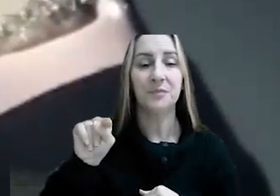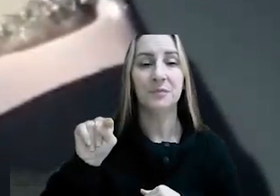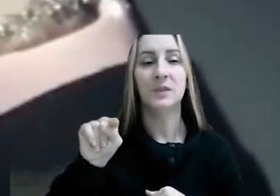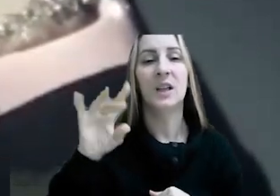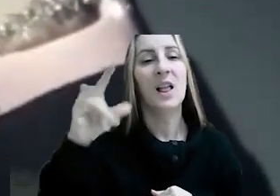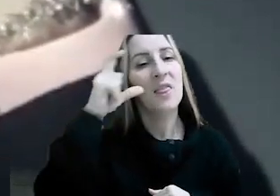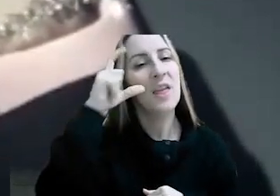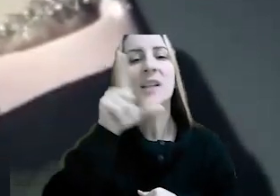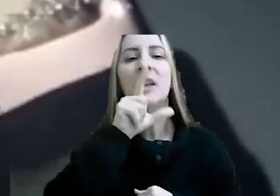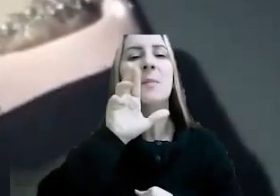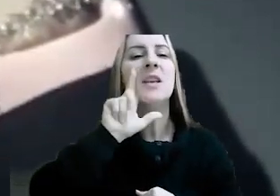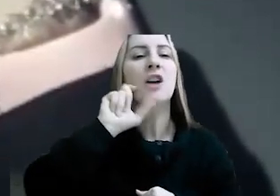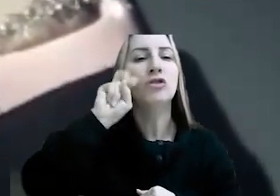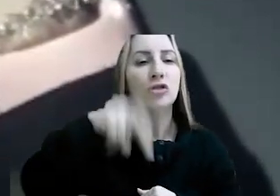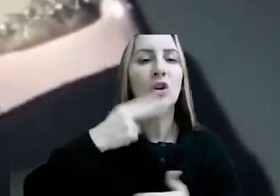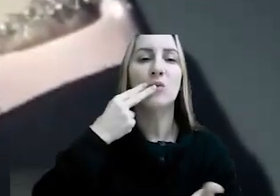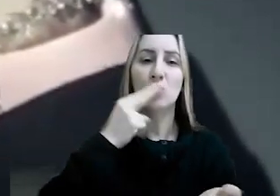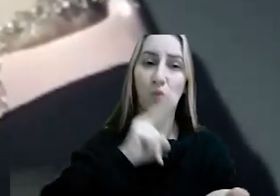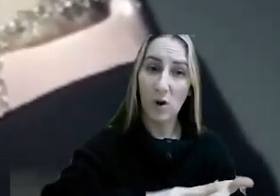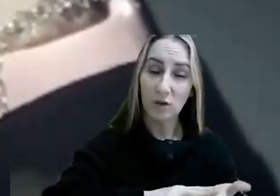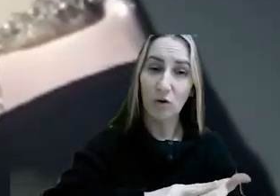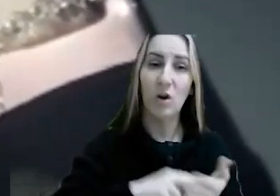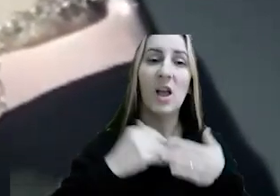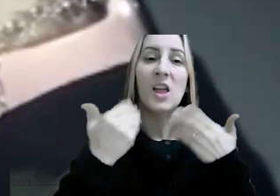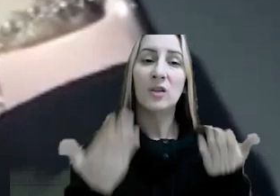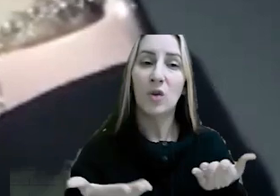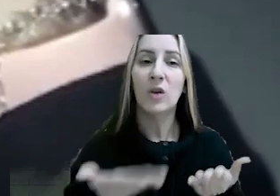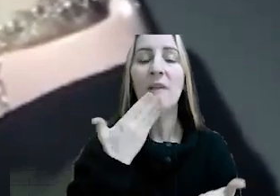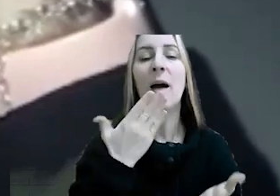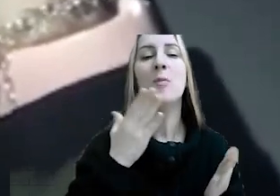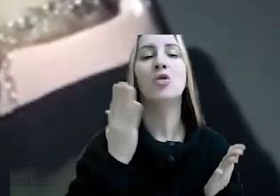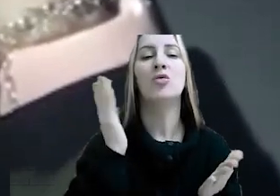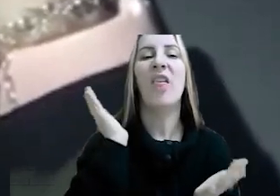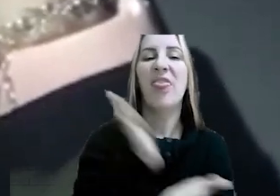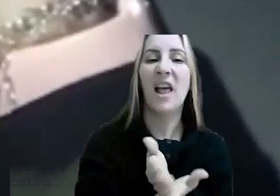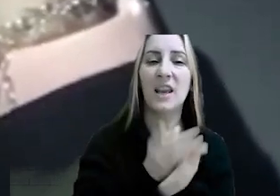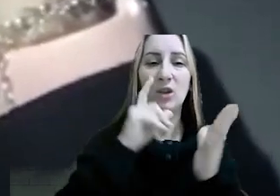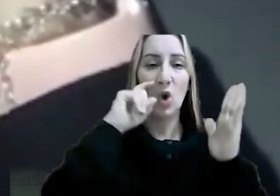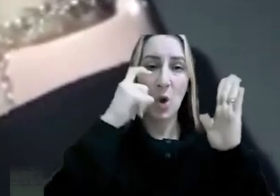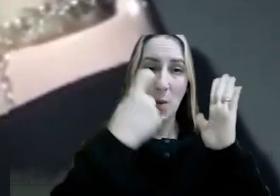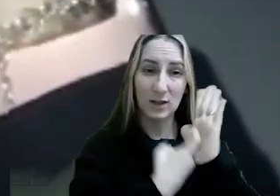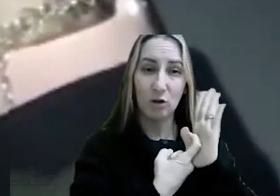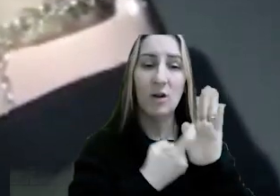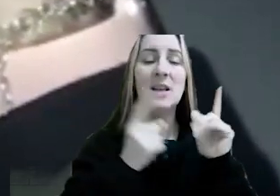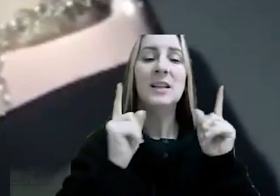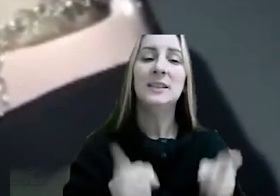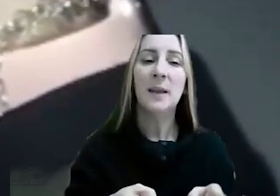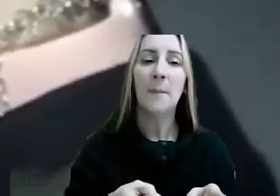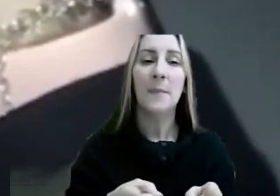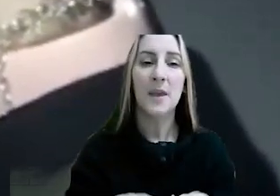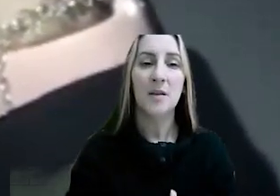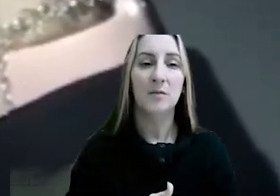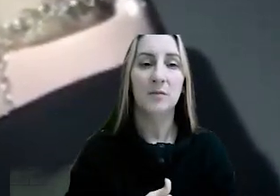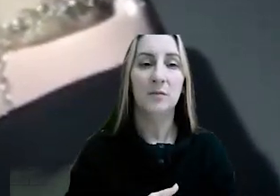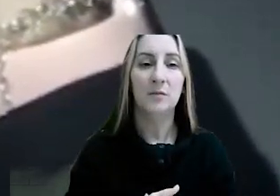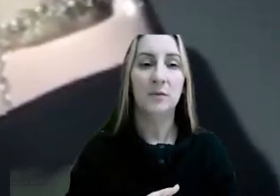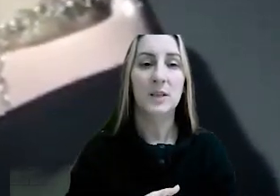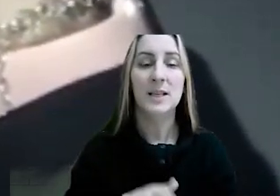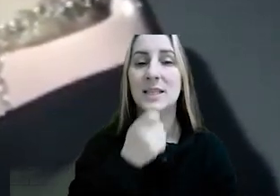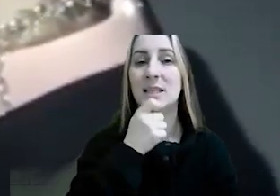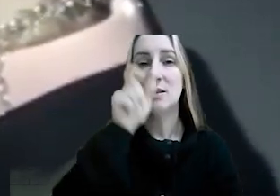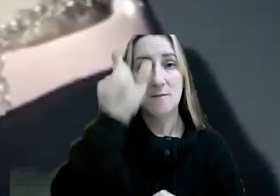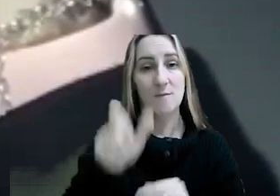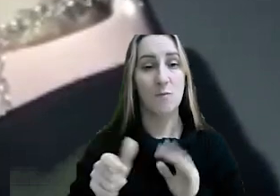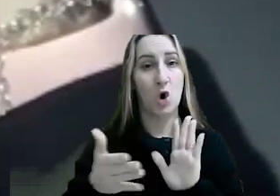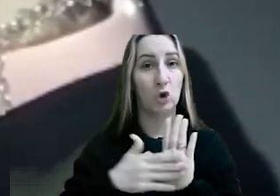de impuesto. Por consecuencia, estamos hablando de delito de evasión e incluso estamos hablando de que si el contribuyente no